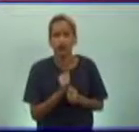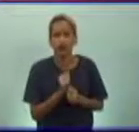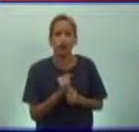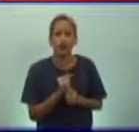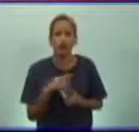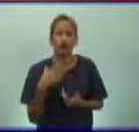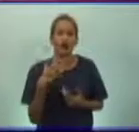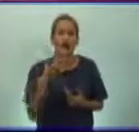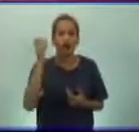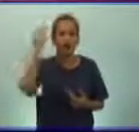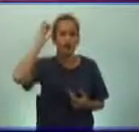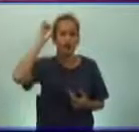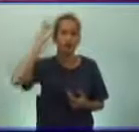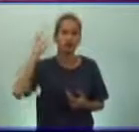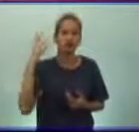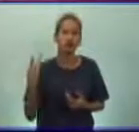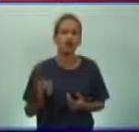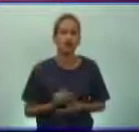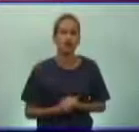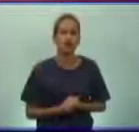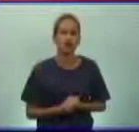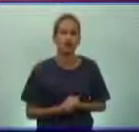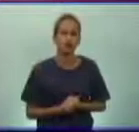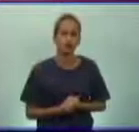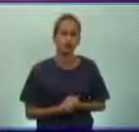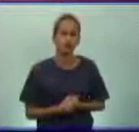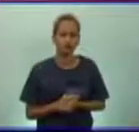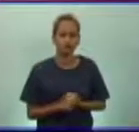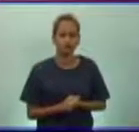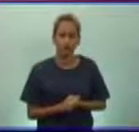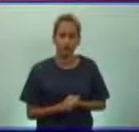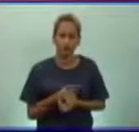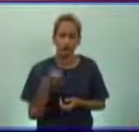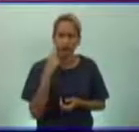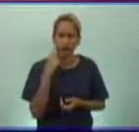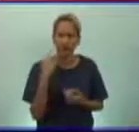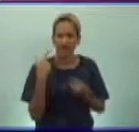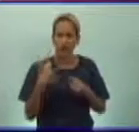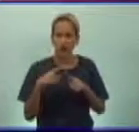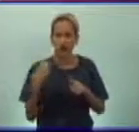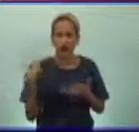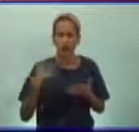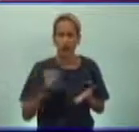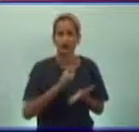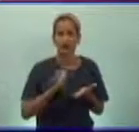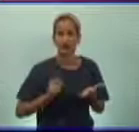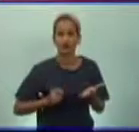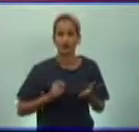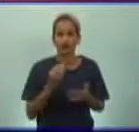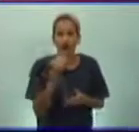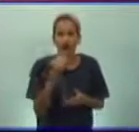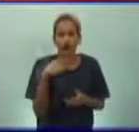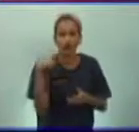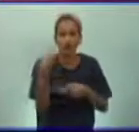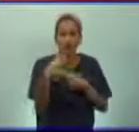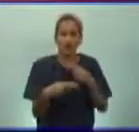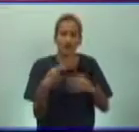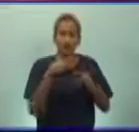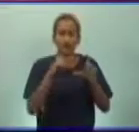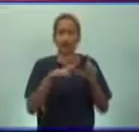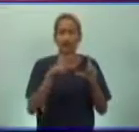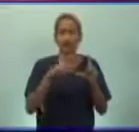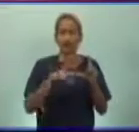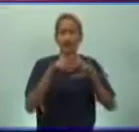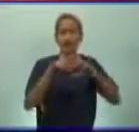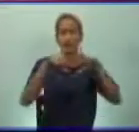Sánchez. Veamos a continuación qué otros ejercicios podemos hacer con el contenido del texto. ¿Vamos a trabajar?